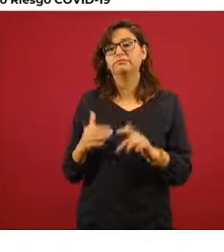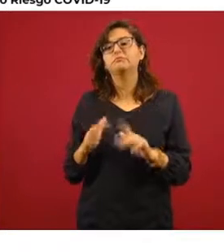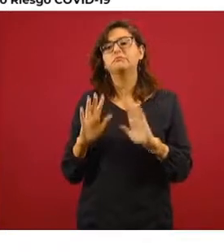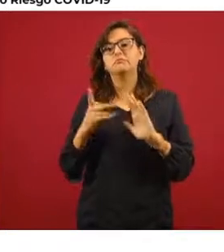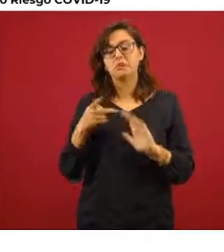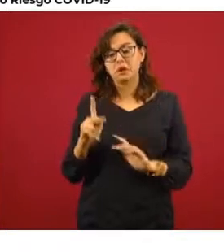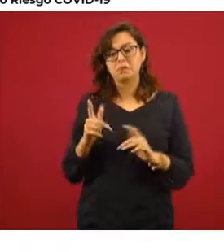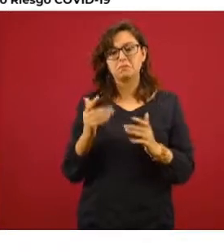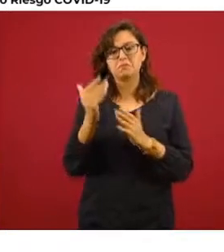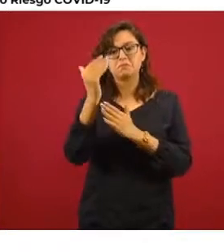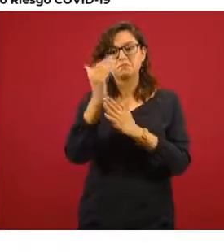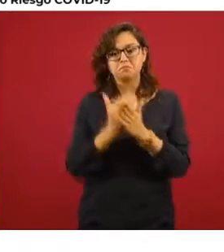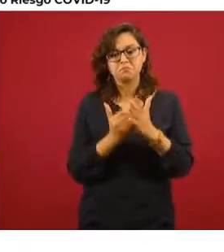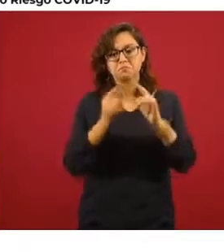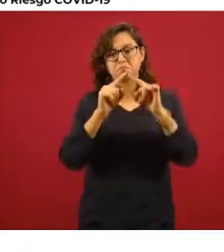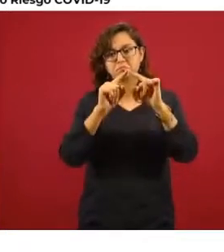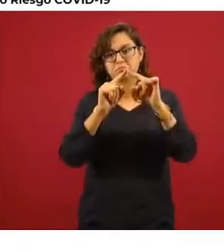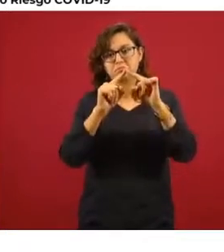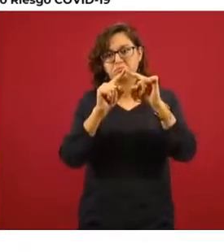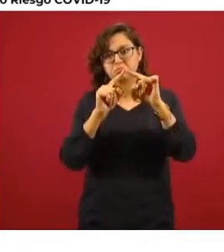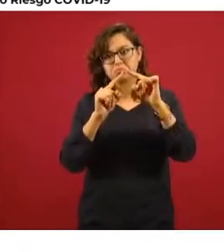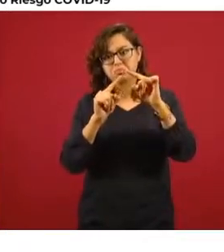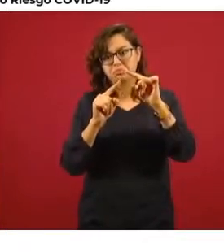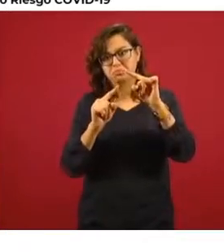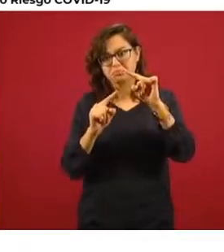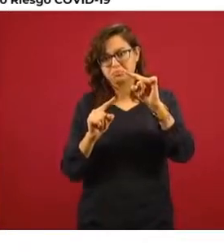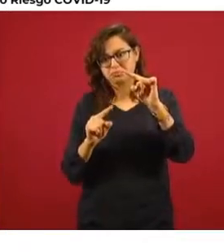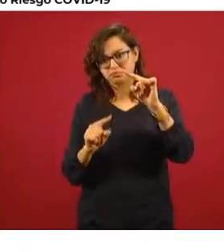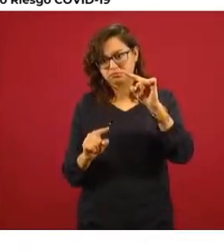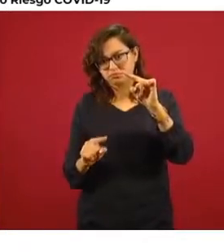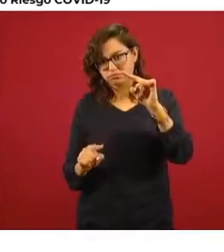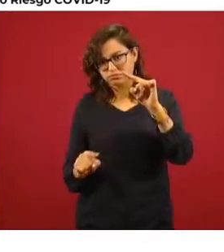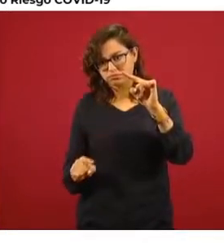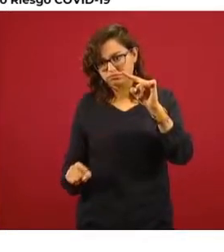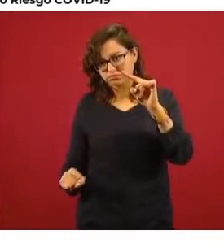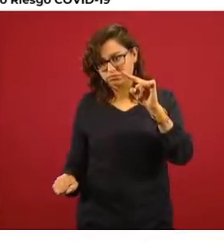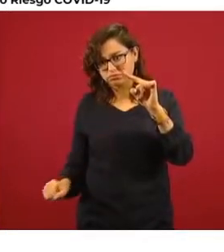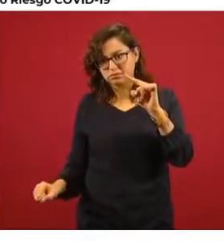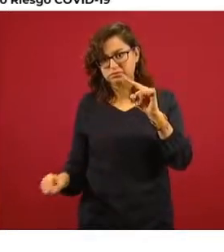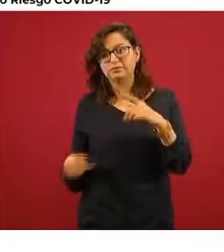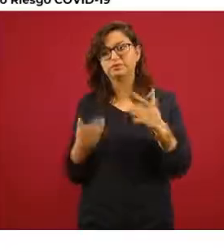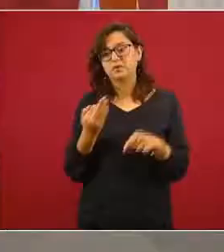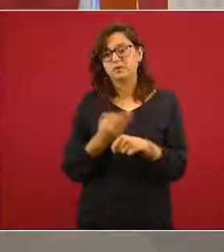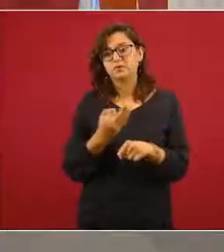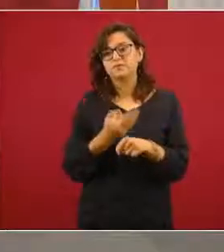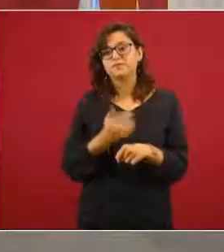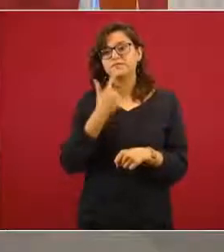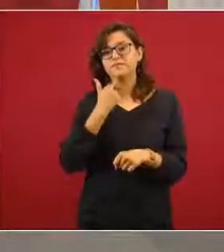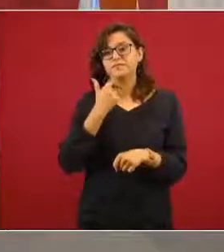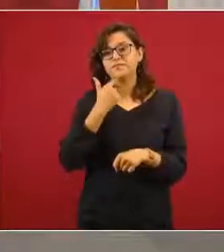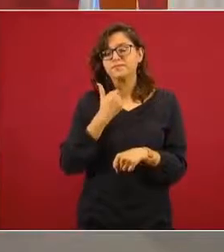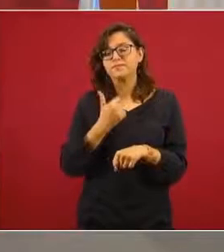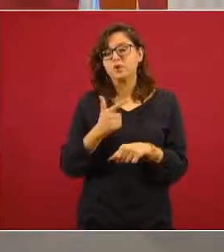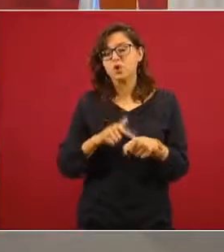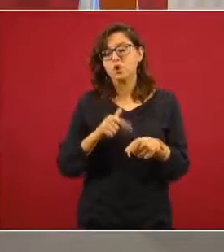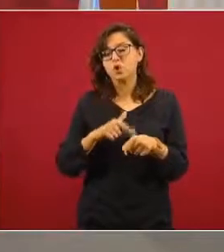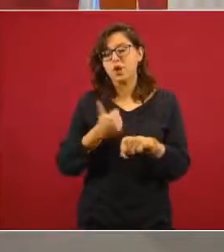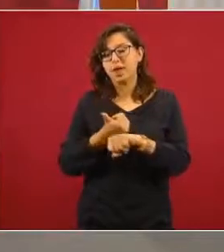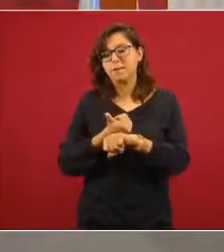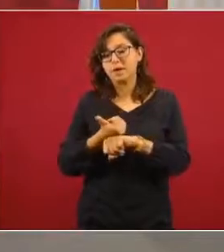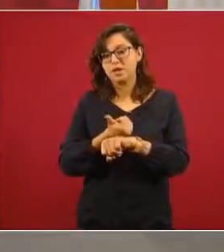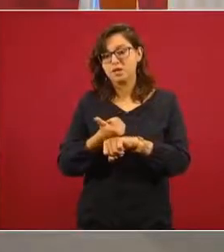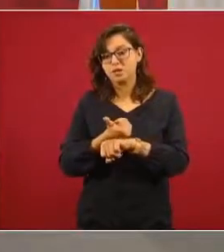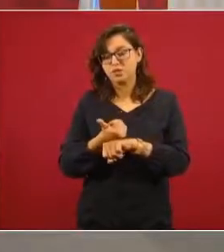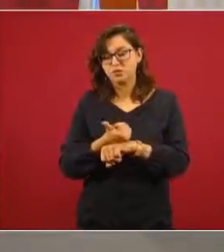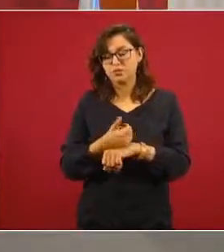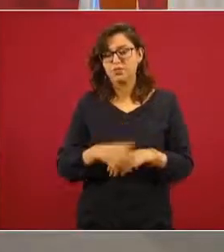reducción y después a menor velocidad, pero han seguido, está en semáforo amarillo. La siguiente. La hospitalización llegó a un punto máximo el 1